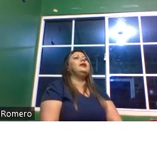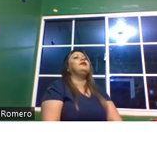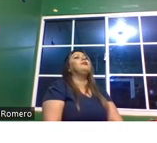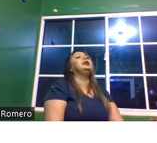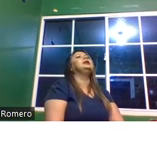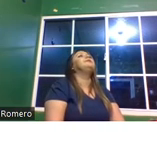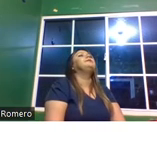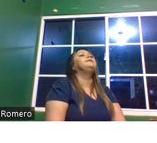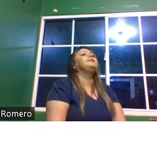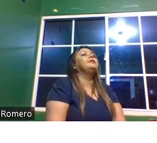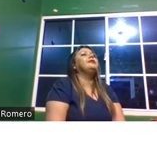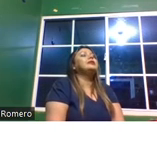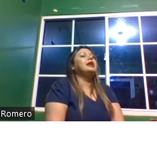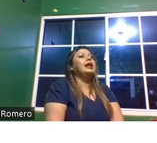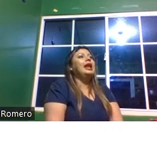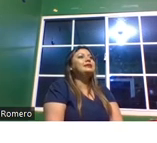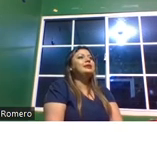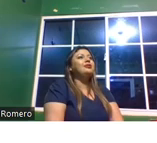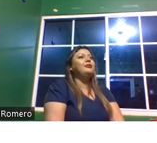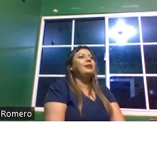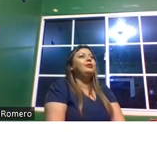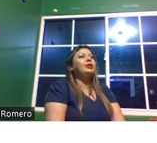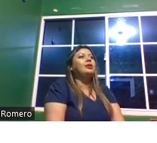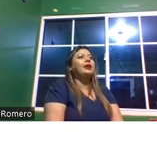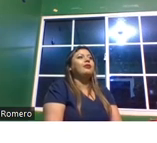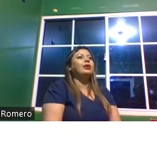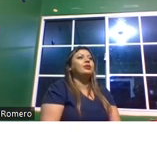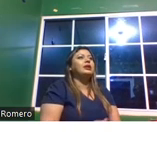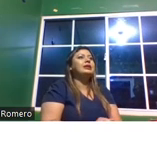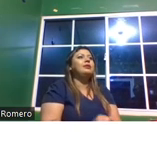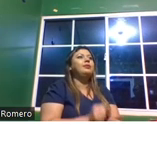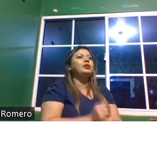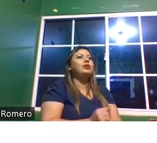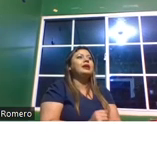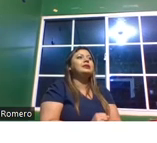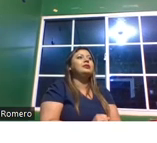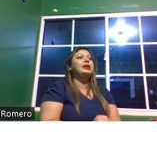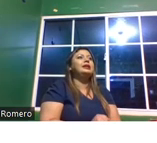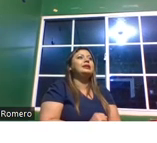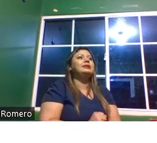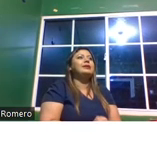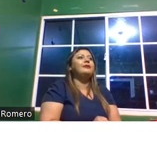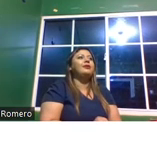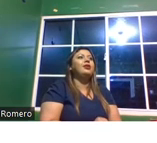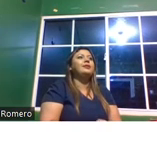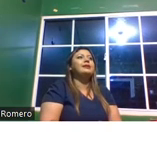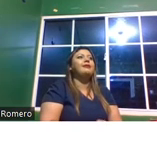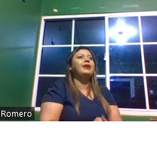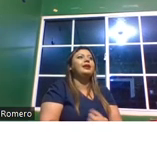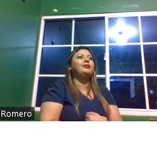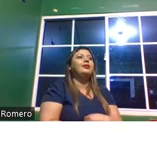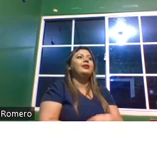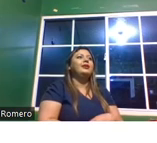yo le ahorro, dice el dinero al jefe, que no hay qué. Entonces, yo considero, no sé, si